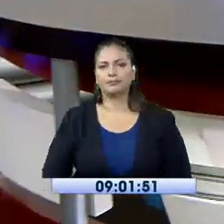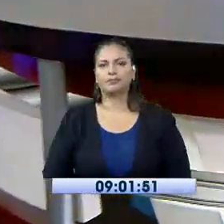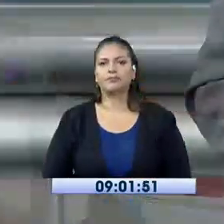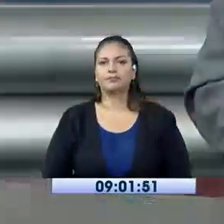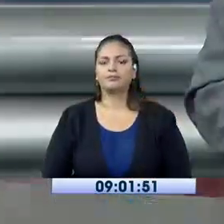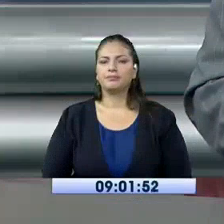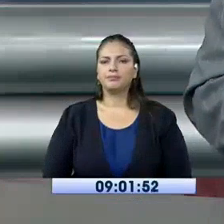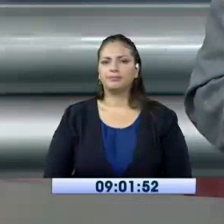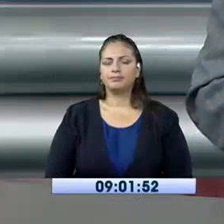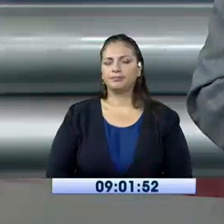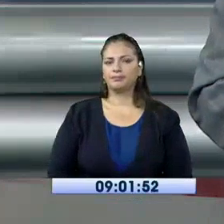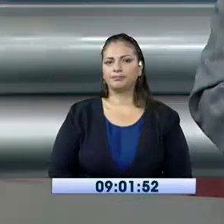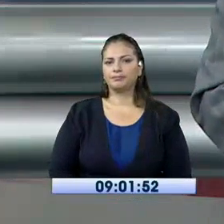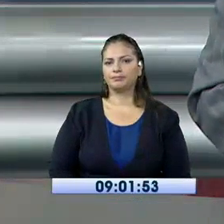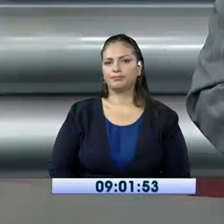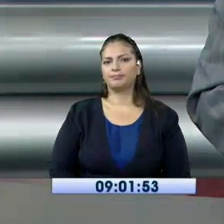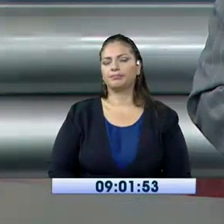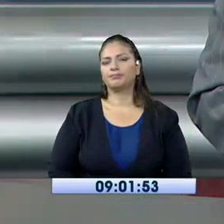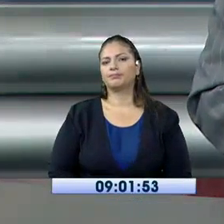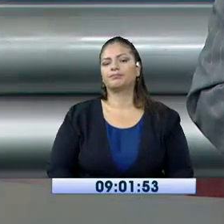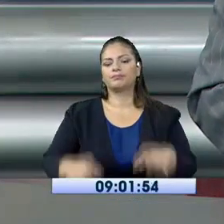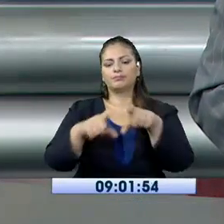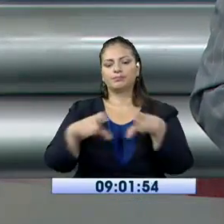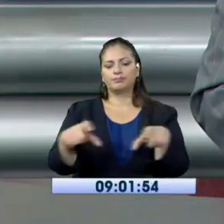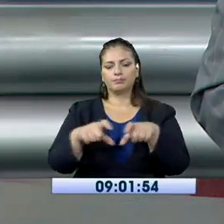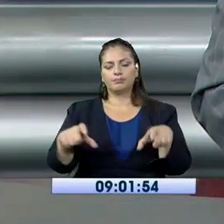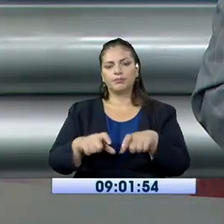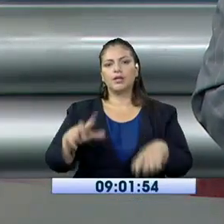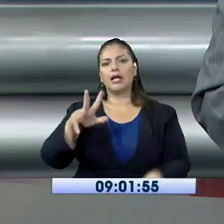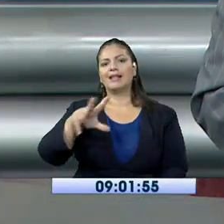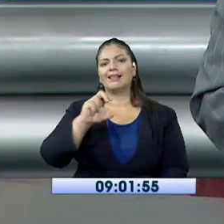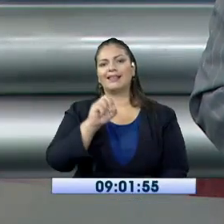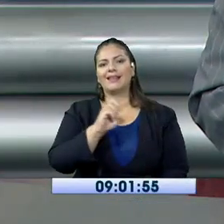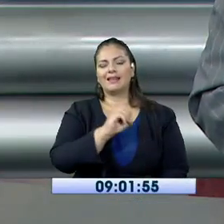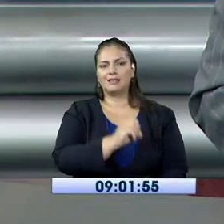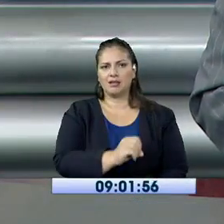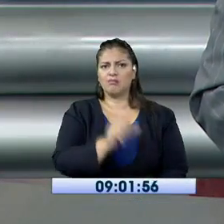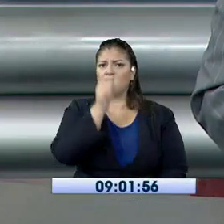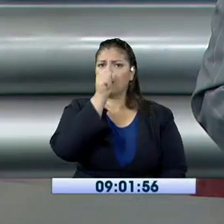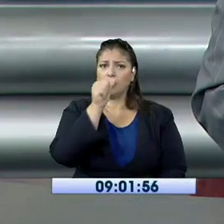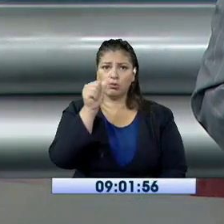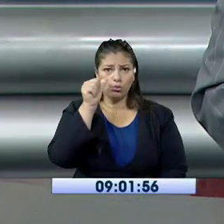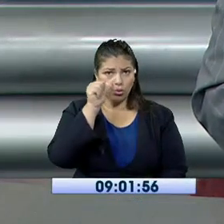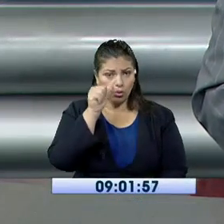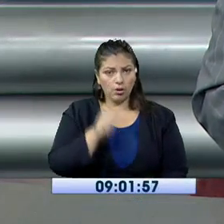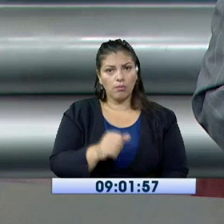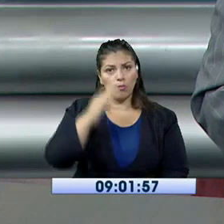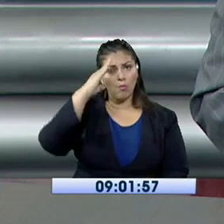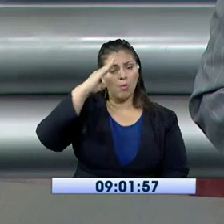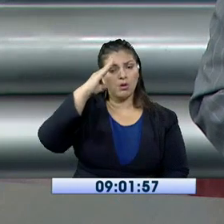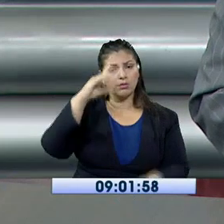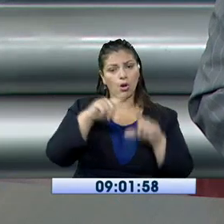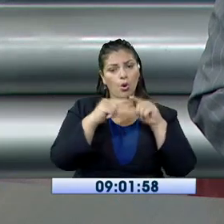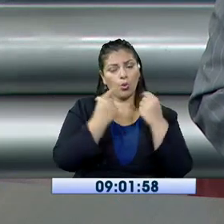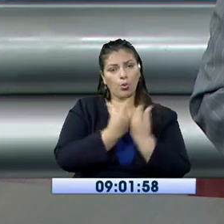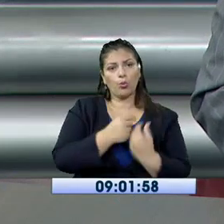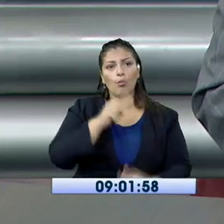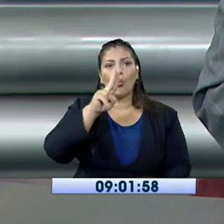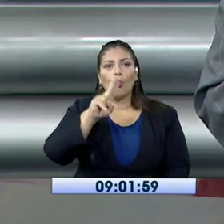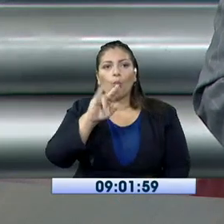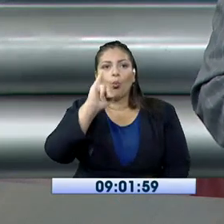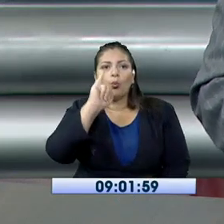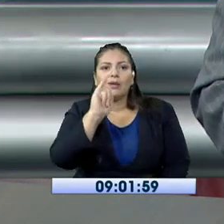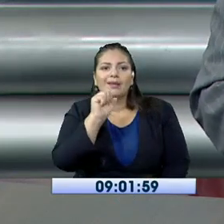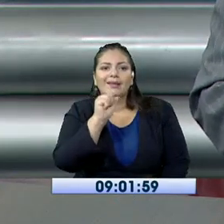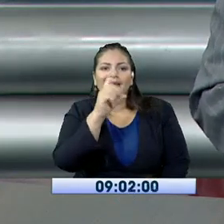Alrededor de 300 bloques de droga fueron incautados por agentes de la UIAT en Puerto Viejo, capital de la provincia de Manabí. La droga estaba